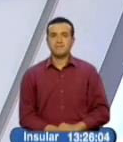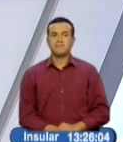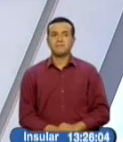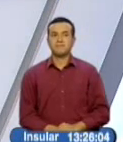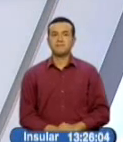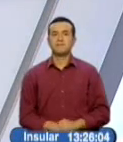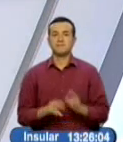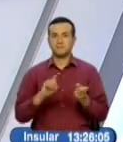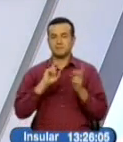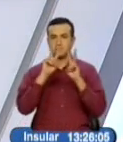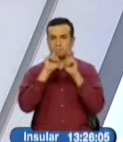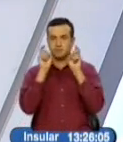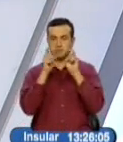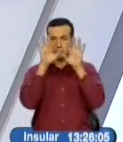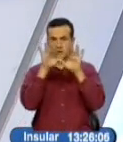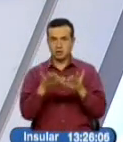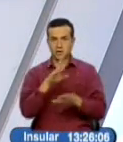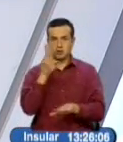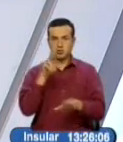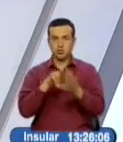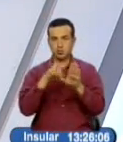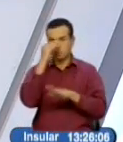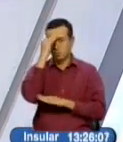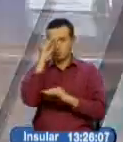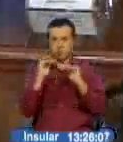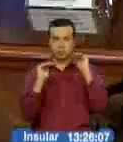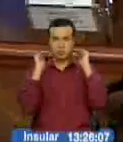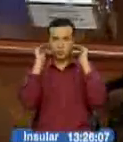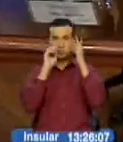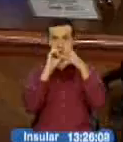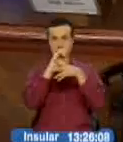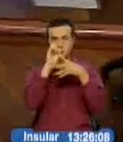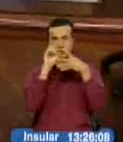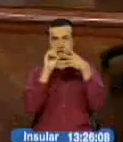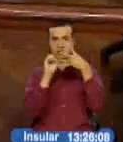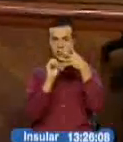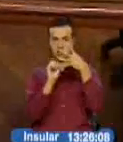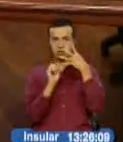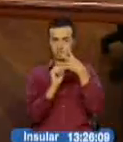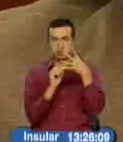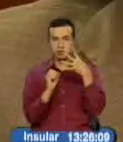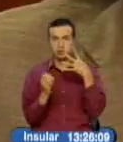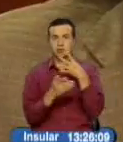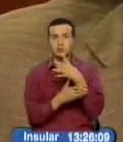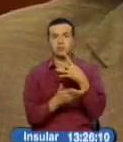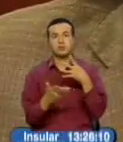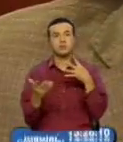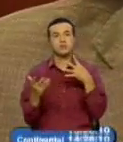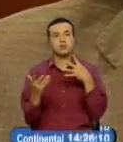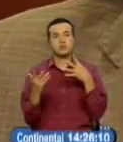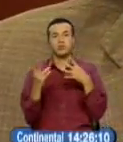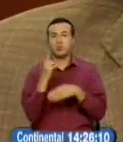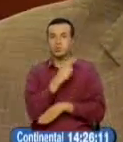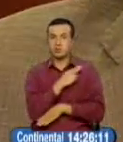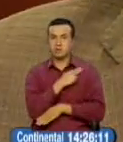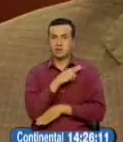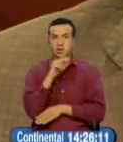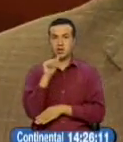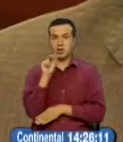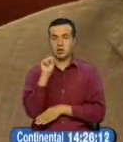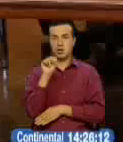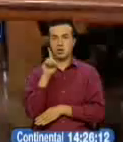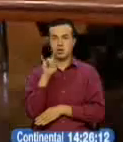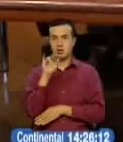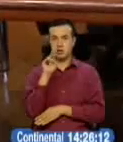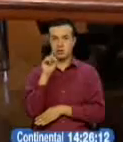Y cambiamos de tema, la Secretaría Nacional de Educación Superior, Ciencia, Tecnología e Innovación, CENESID, y la Universidad Andina Simón